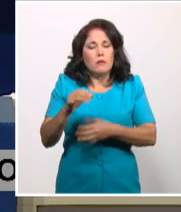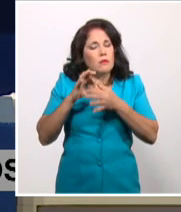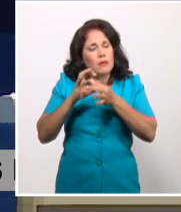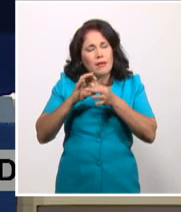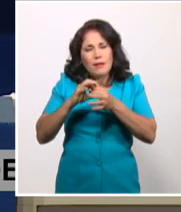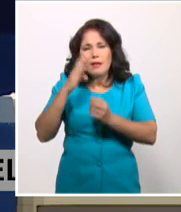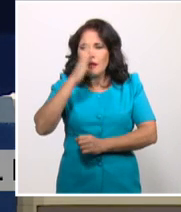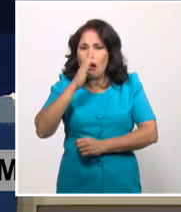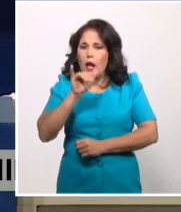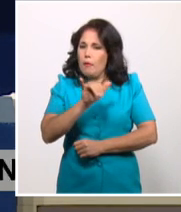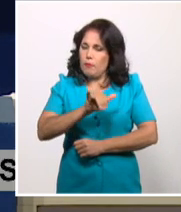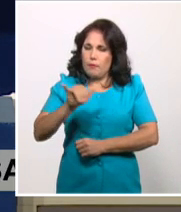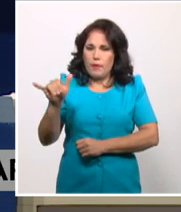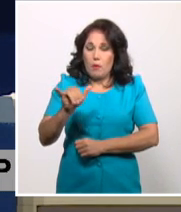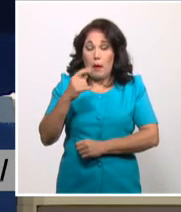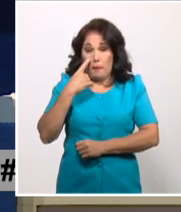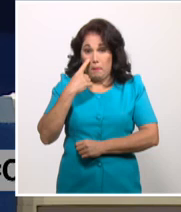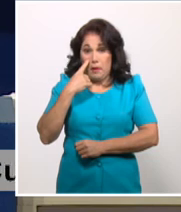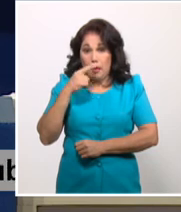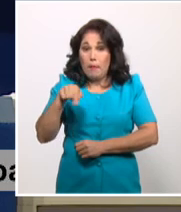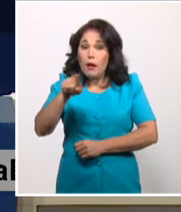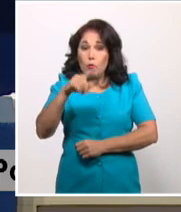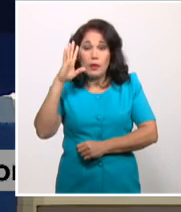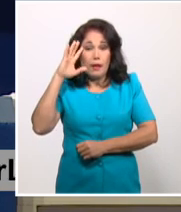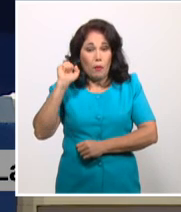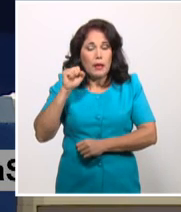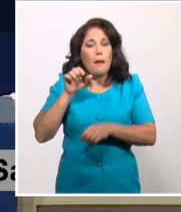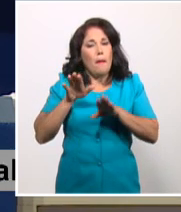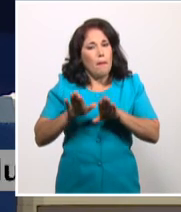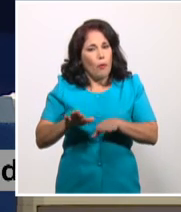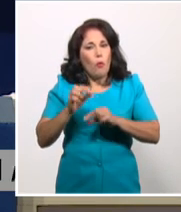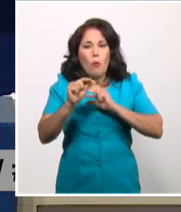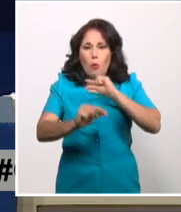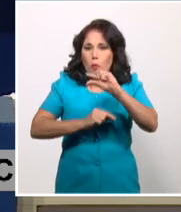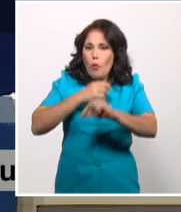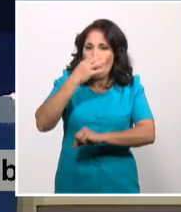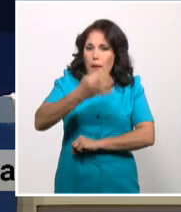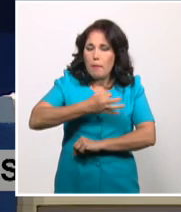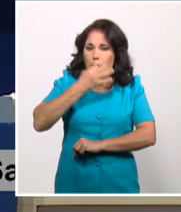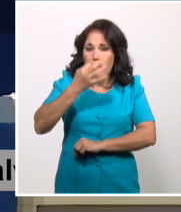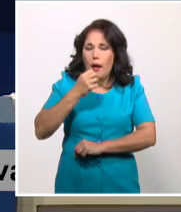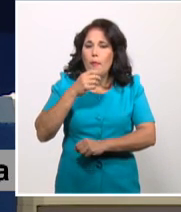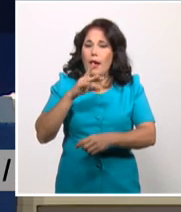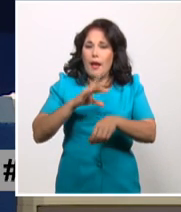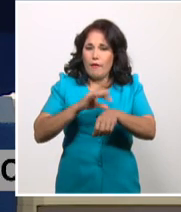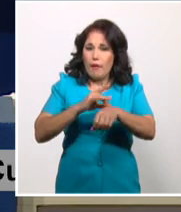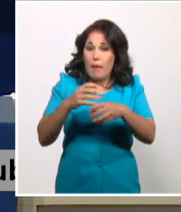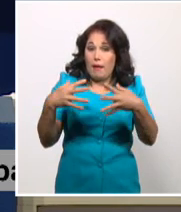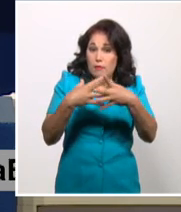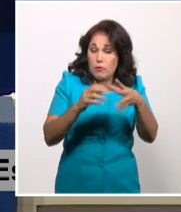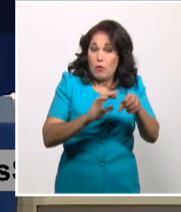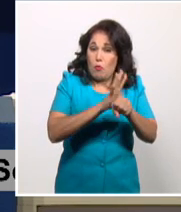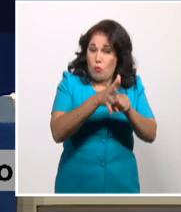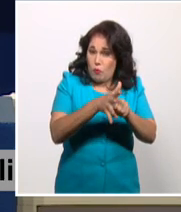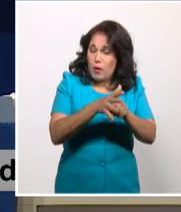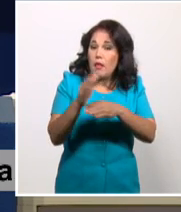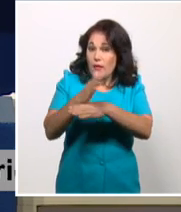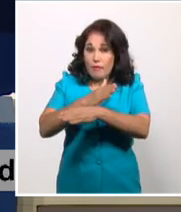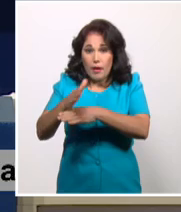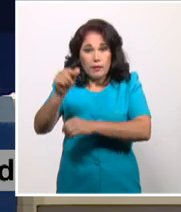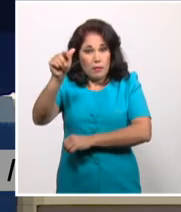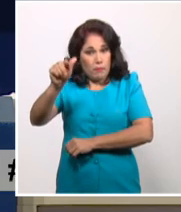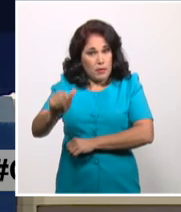crítico. Fíjense que nos detenemos siempre en los antecedentes de muchas personas